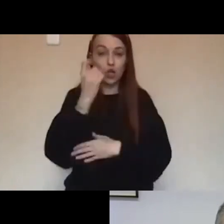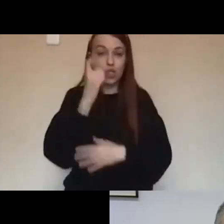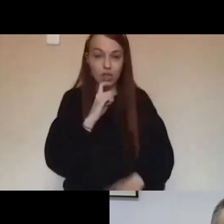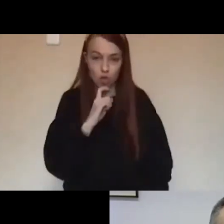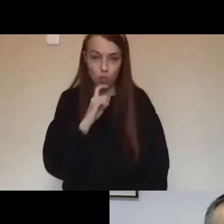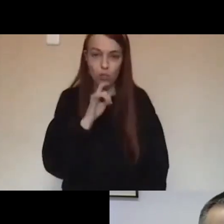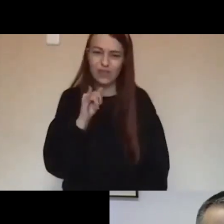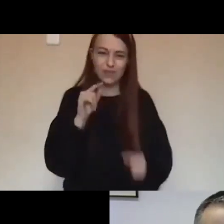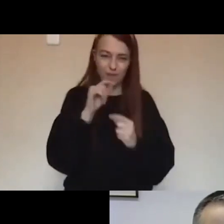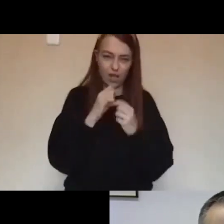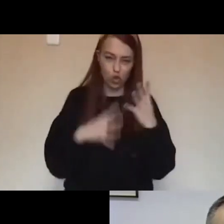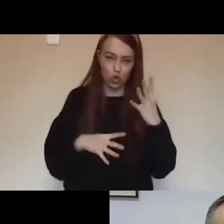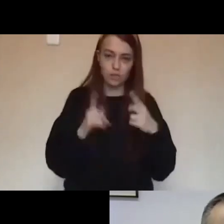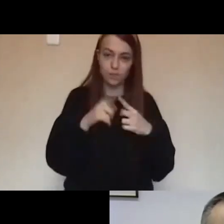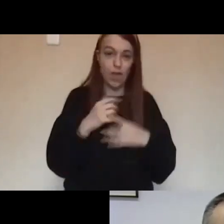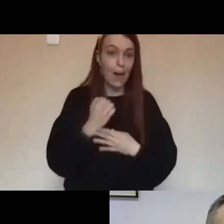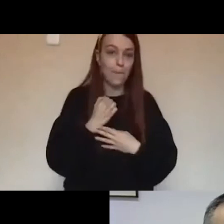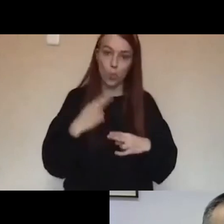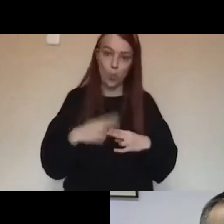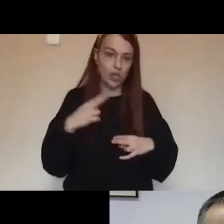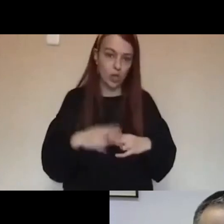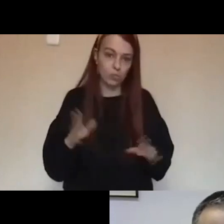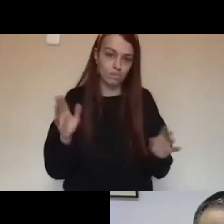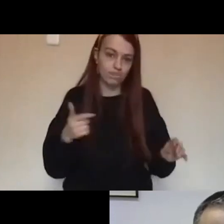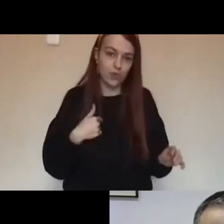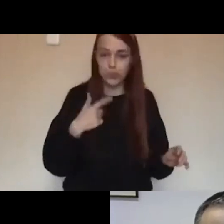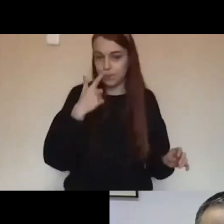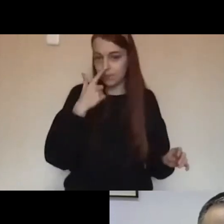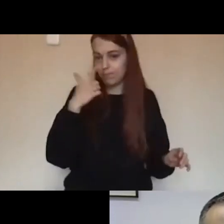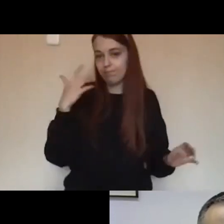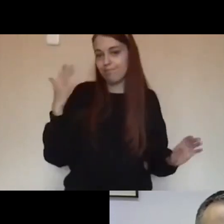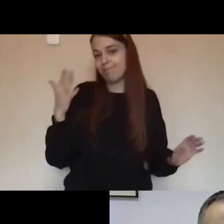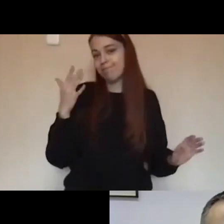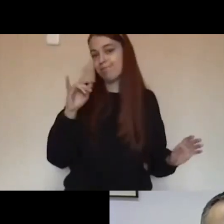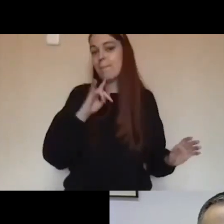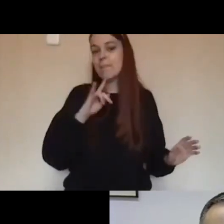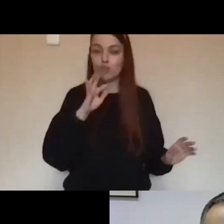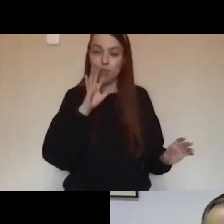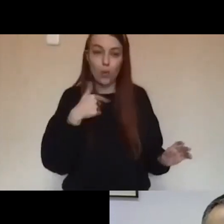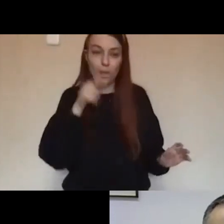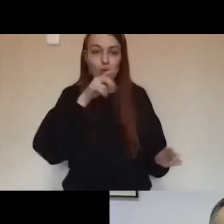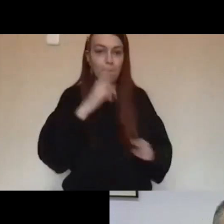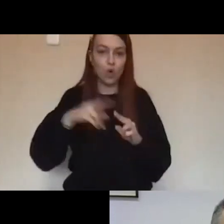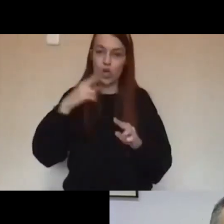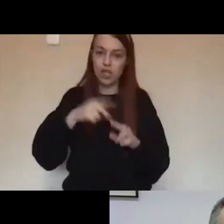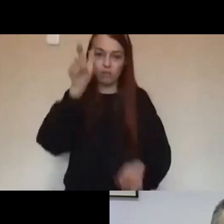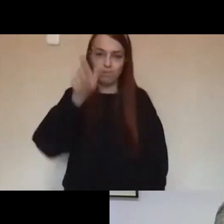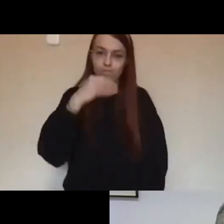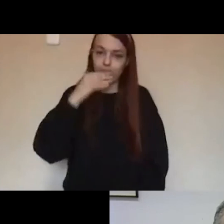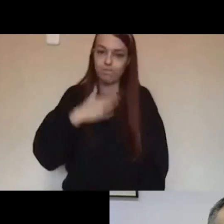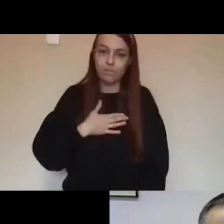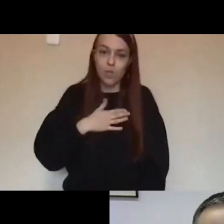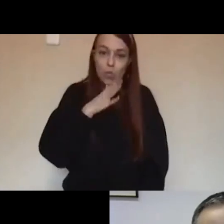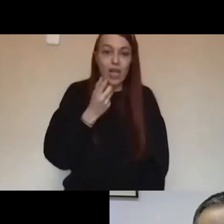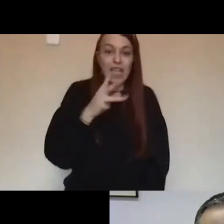factores. Uno de ellos es el apoyo político. Yo tengo que presumir de políticos, algo que no se suele hacer mucho, pero desde hace 30